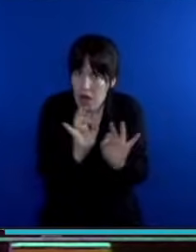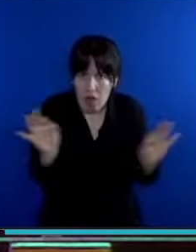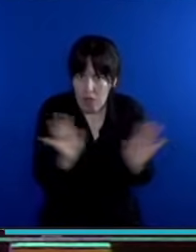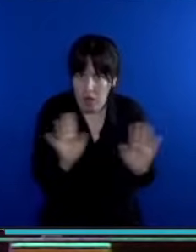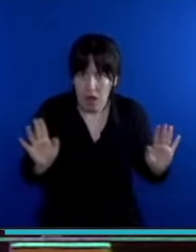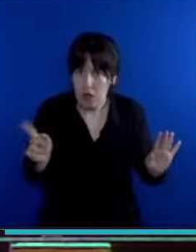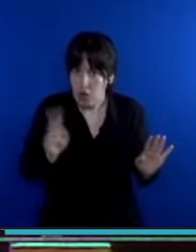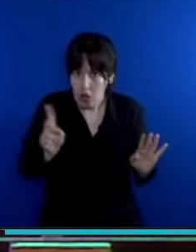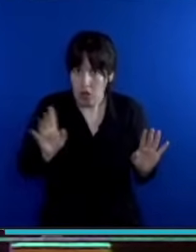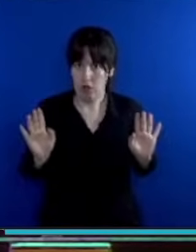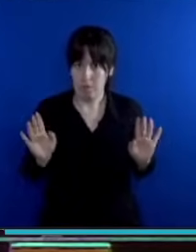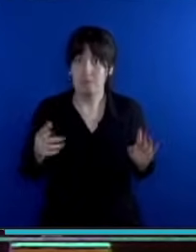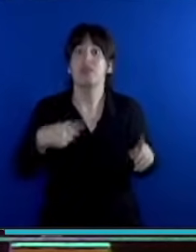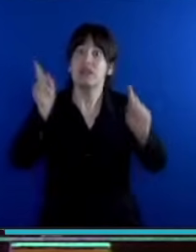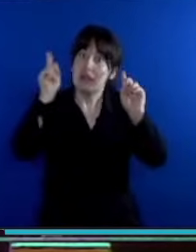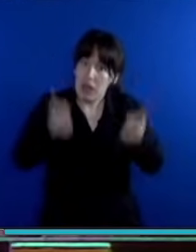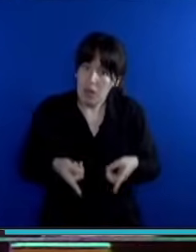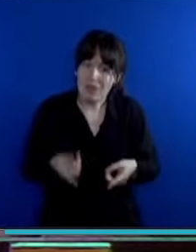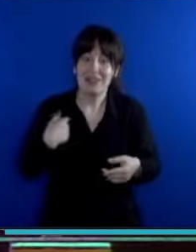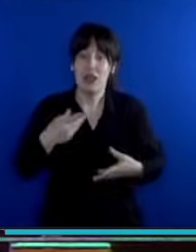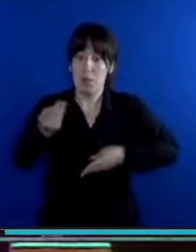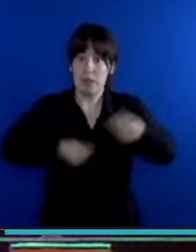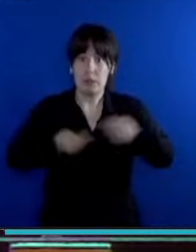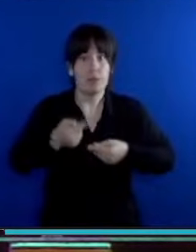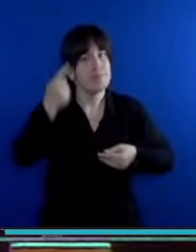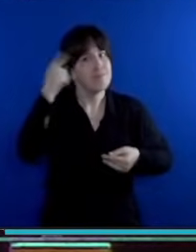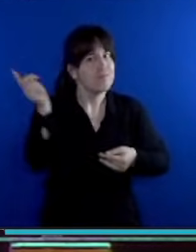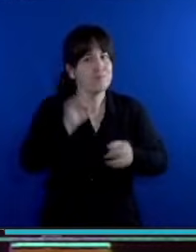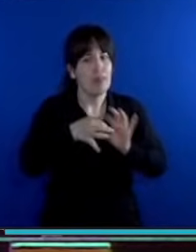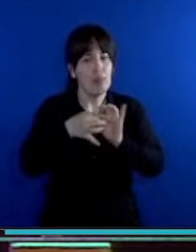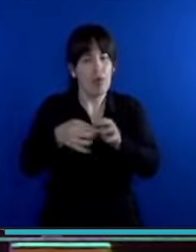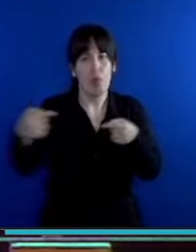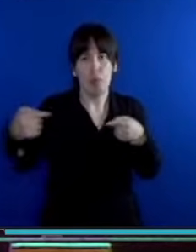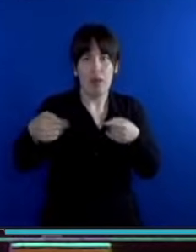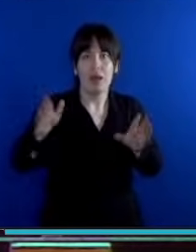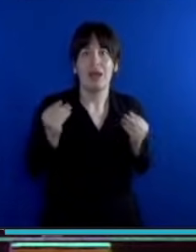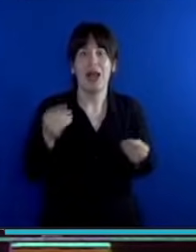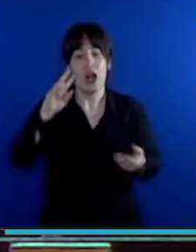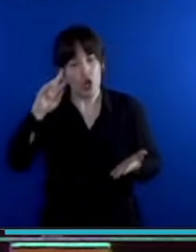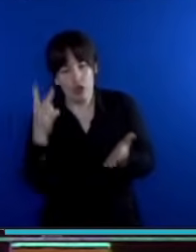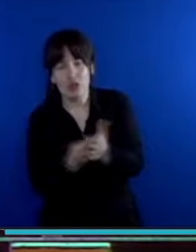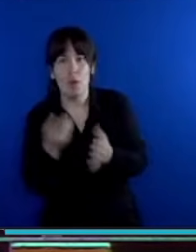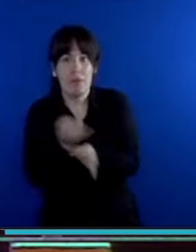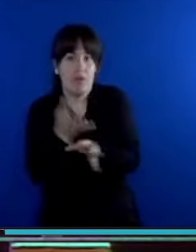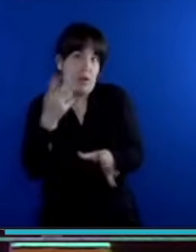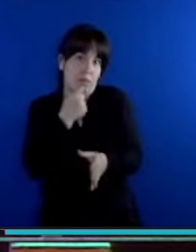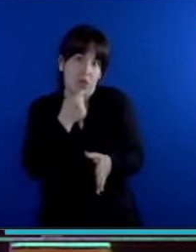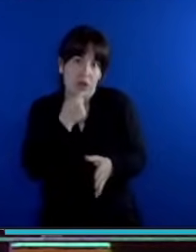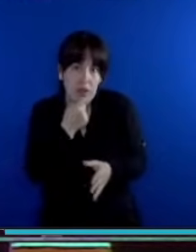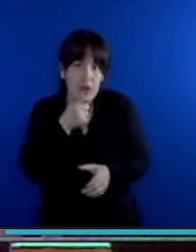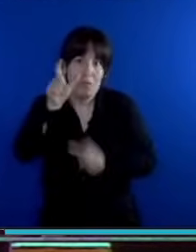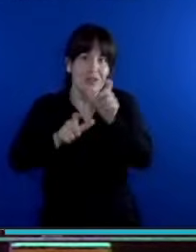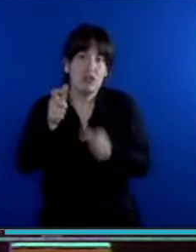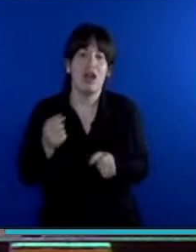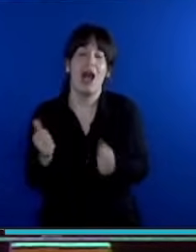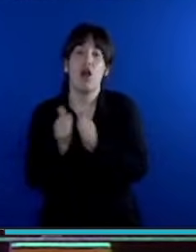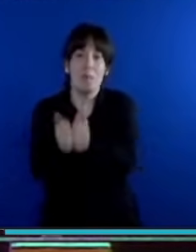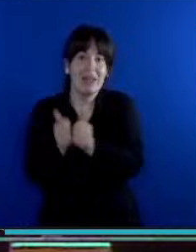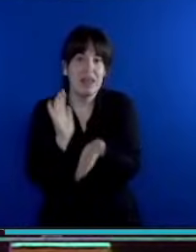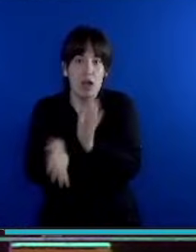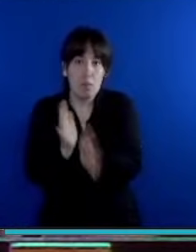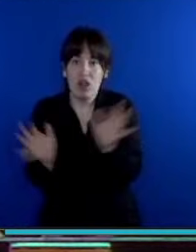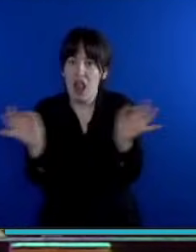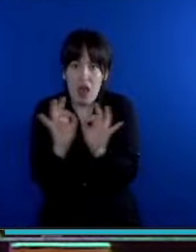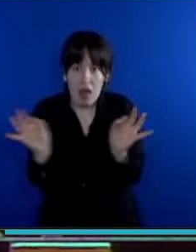Pero además, señor presidente, este presupuesto tampoco contempla el reconocimiento profesional, por ejemplo, de las y los acompañantes terapéuticos. Venimos de